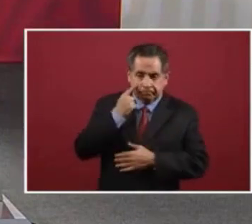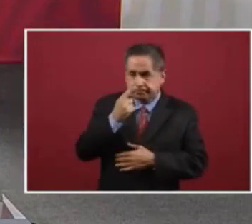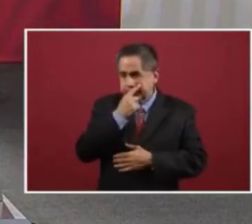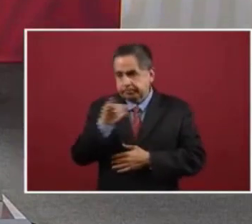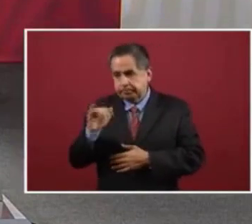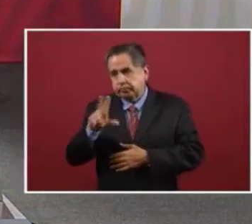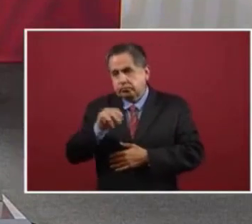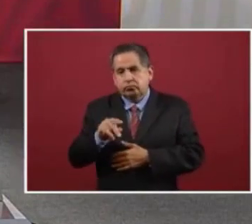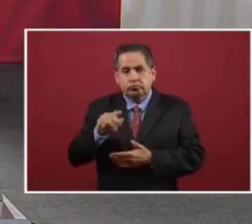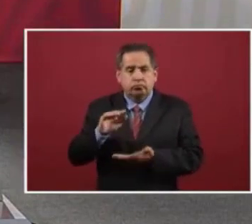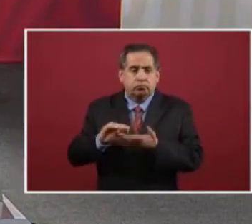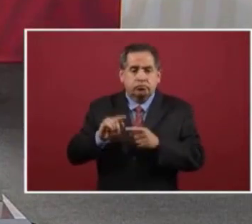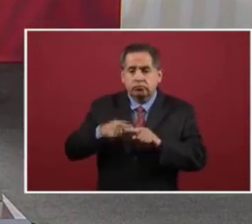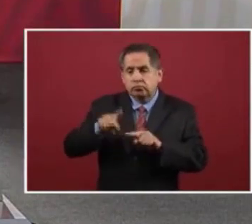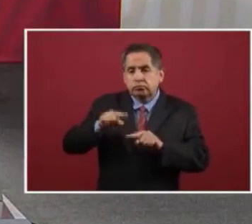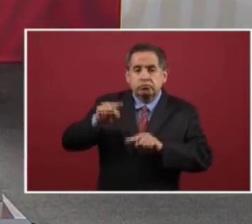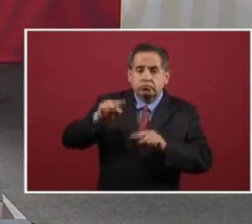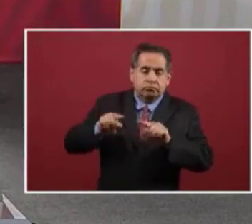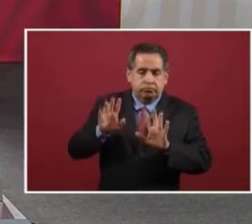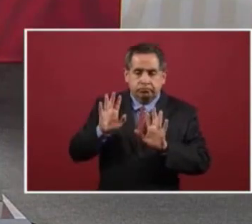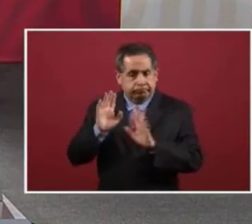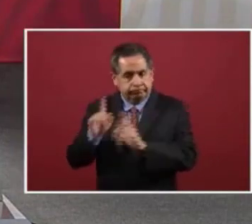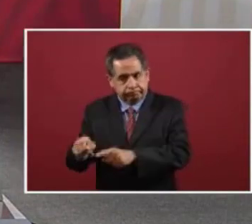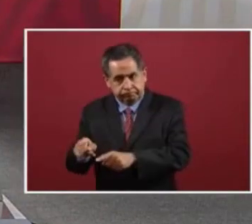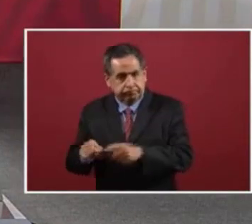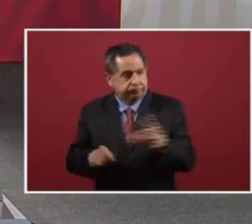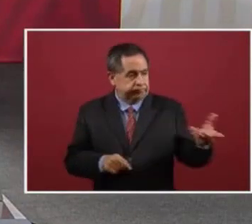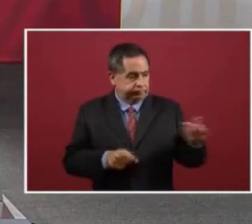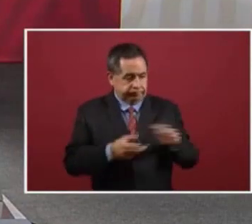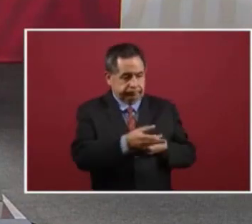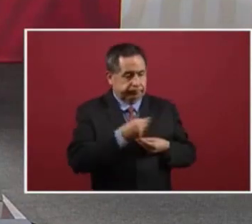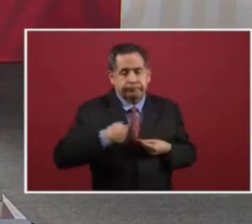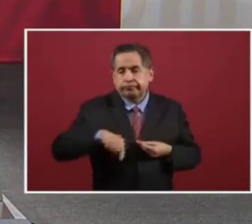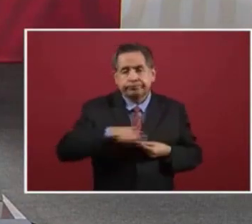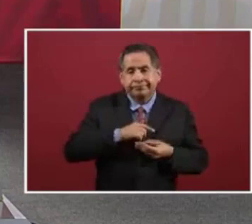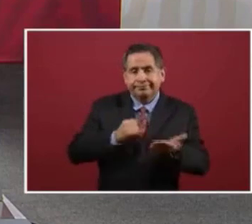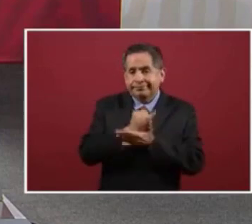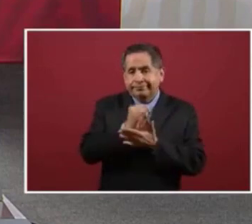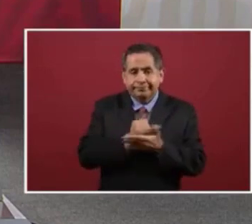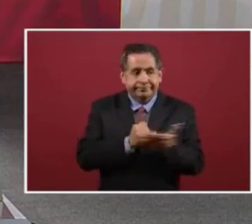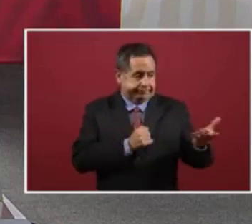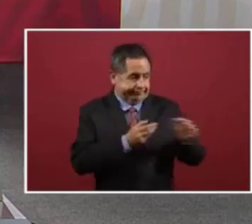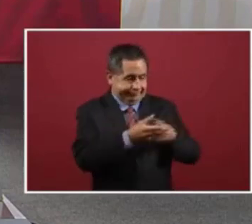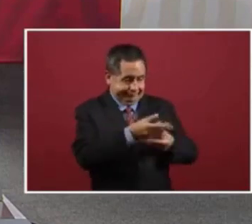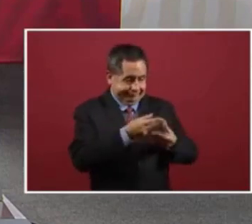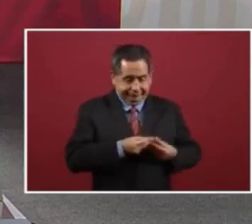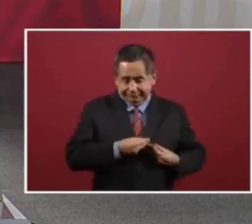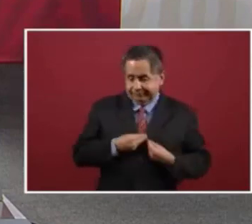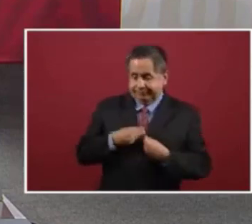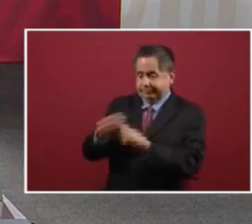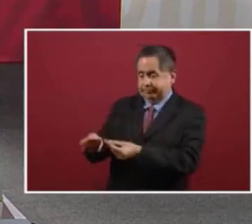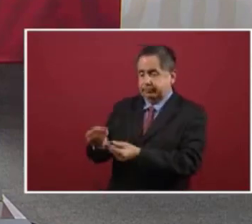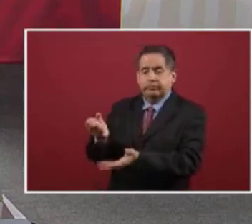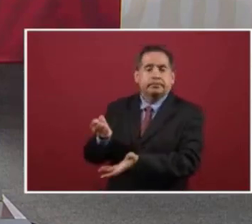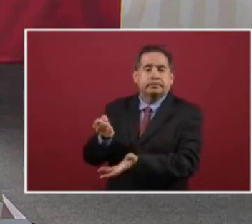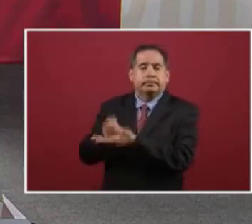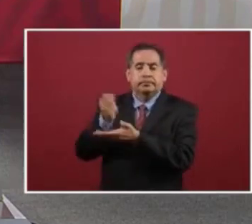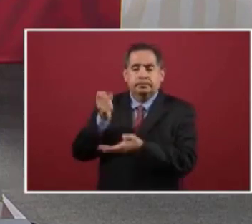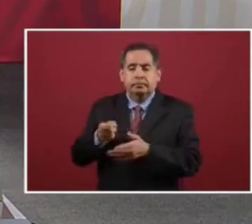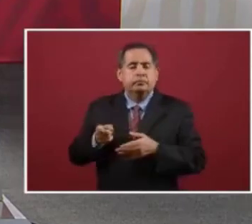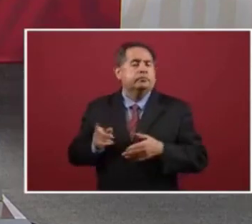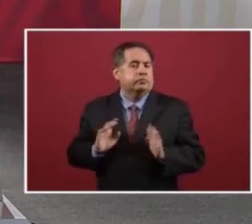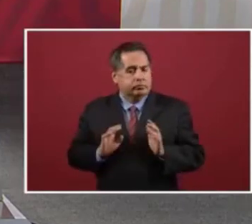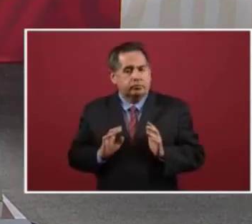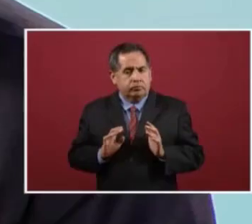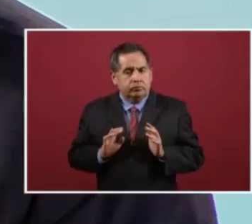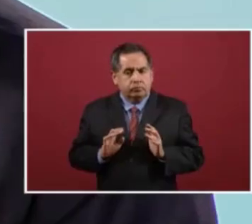monto un monto distinto pero en cualquier caso si nosotros decidimos el monto propuesto y nosotros lo aprobamos y tampoco tenemos